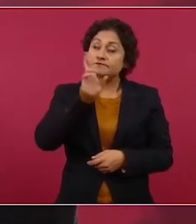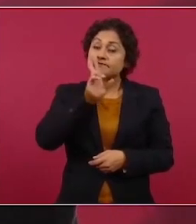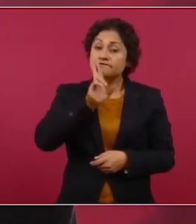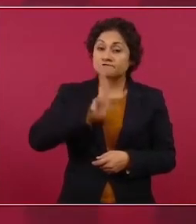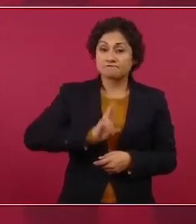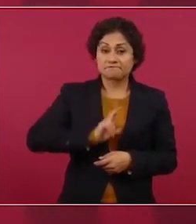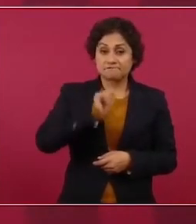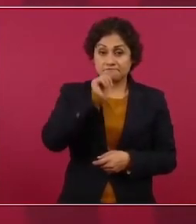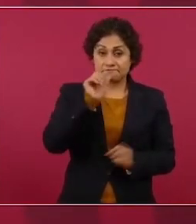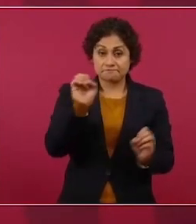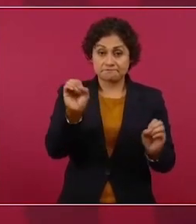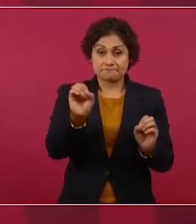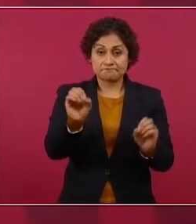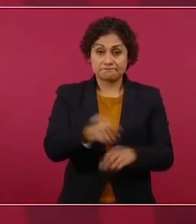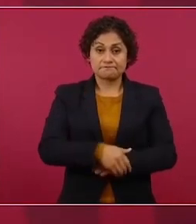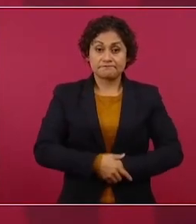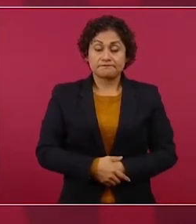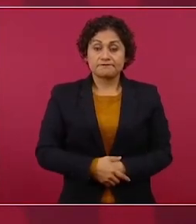contestarme.